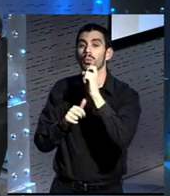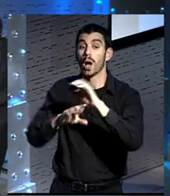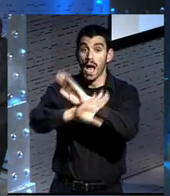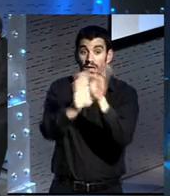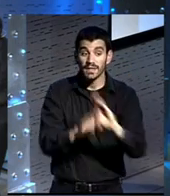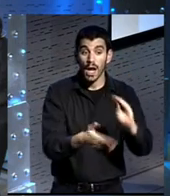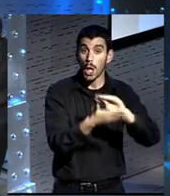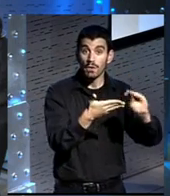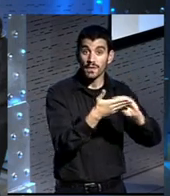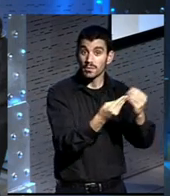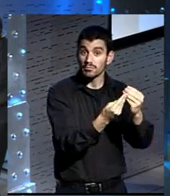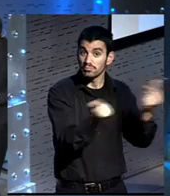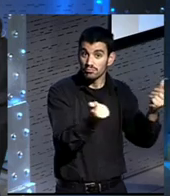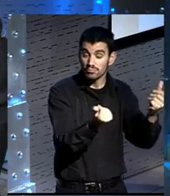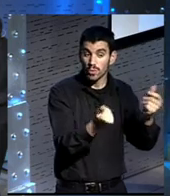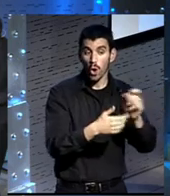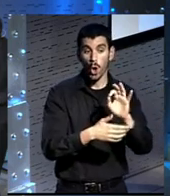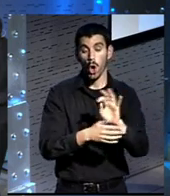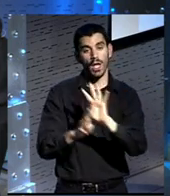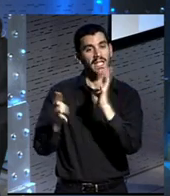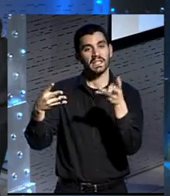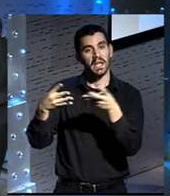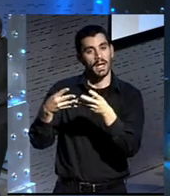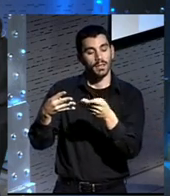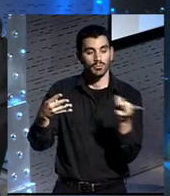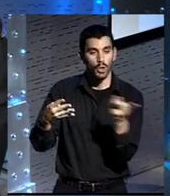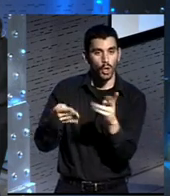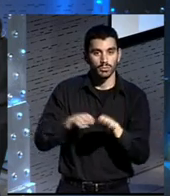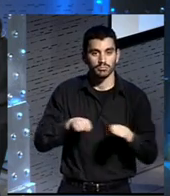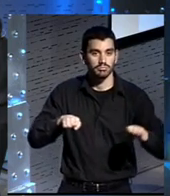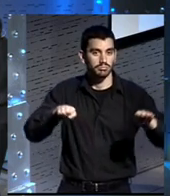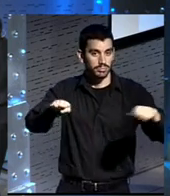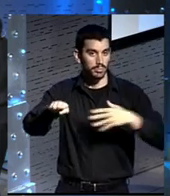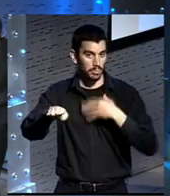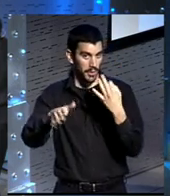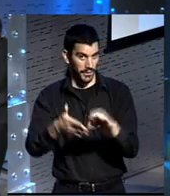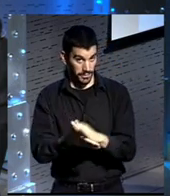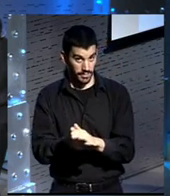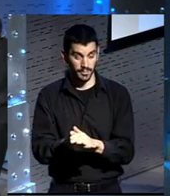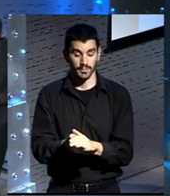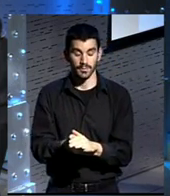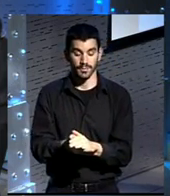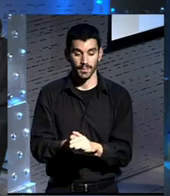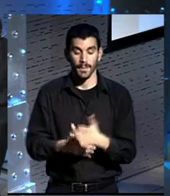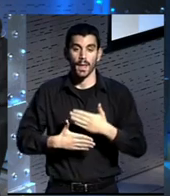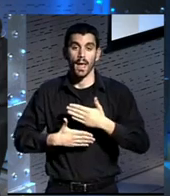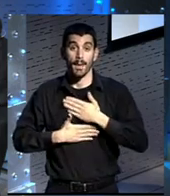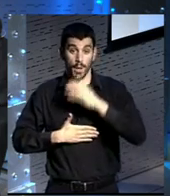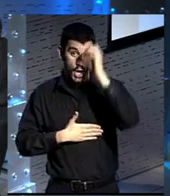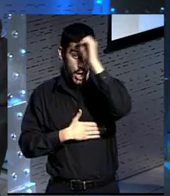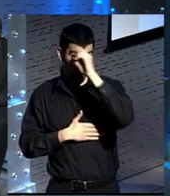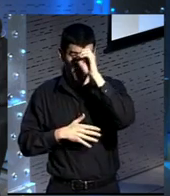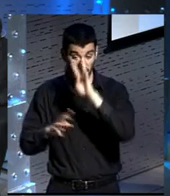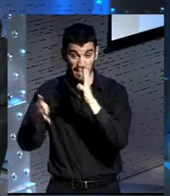o Internet no va a suponer el final de las oficinas a pie de calle? En mi opinión, Internet no va a suponer el final de